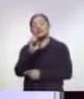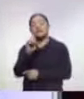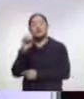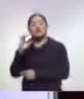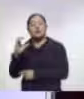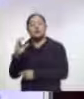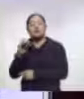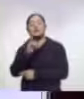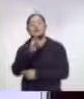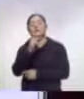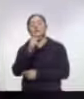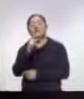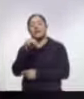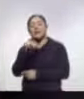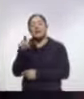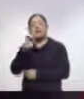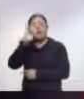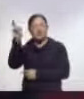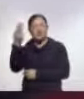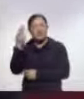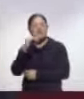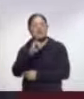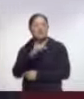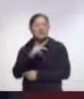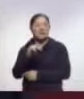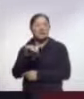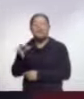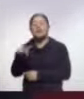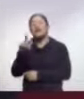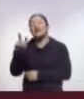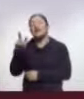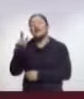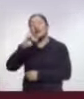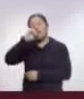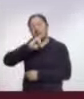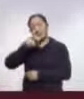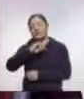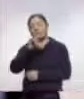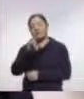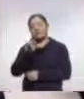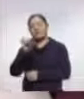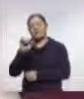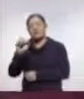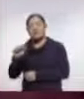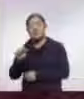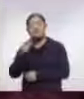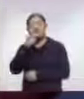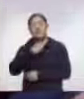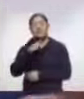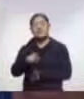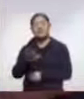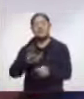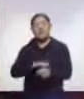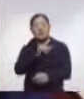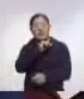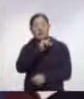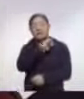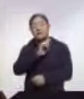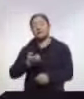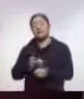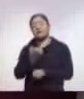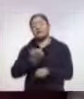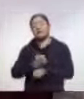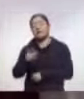Instituto Politécnico Nacional. El Oficial Mayor de Gobierno, Luis Miguel Álvarez Landa, destacó que para la Administración estatal la capacitación de